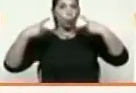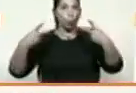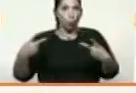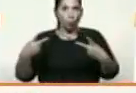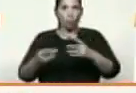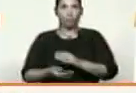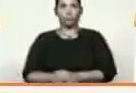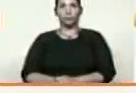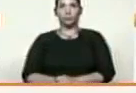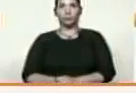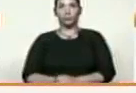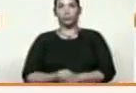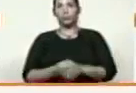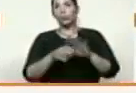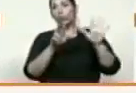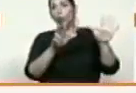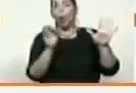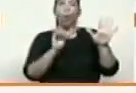de 8 o 9 meses.